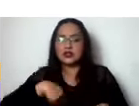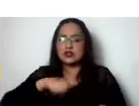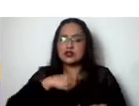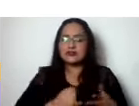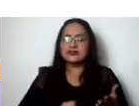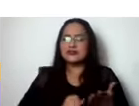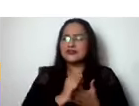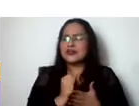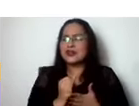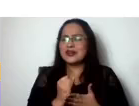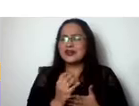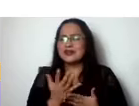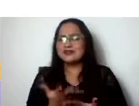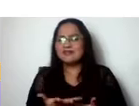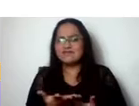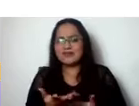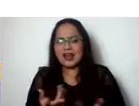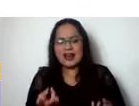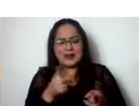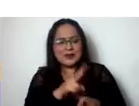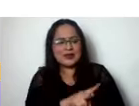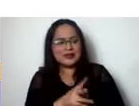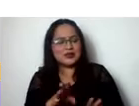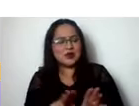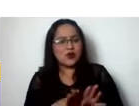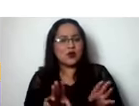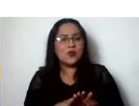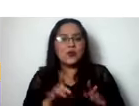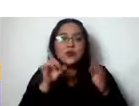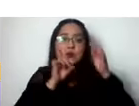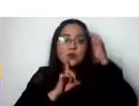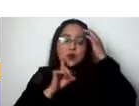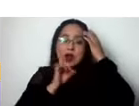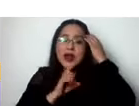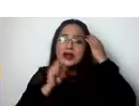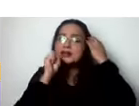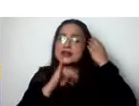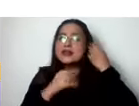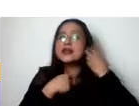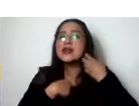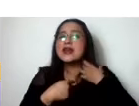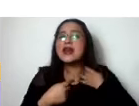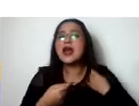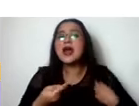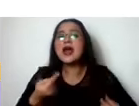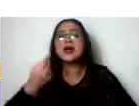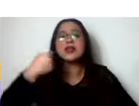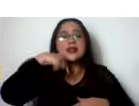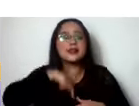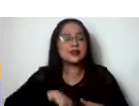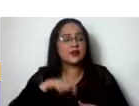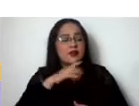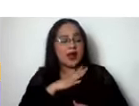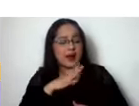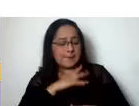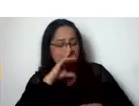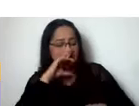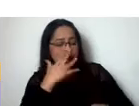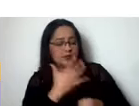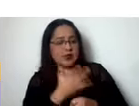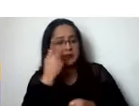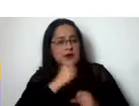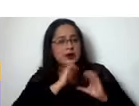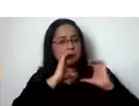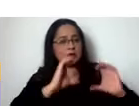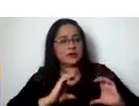pero ¿cómo ves tú a la inversa, no? Que la mujer sí lleva ese papel de cuidadora a su ámbito laboral. ¿Cómo lo ves